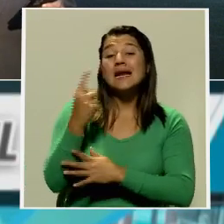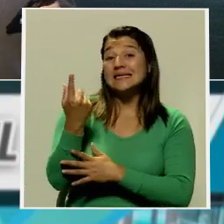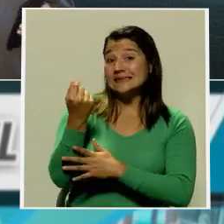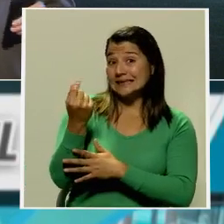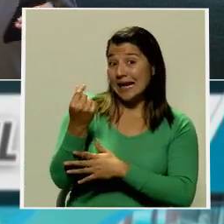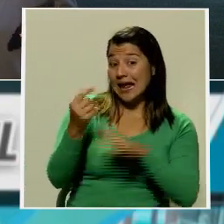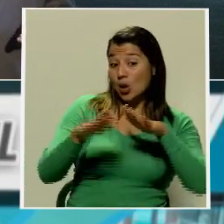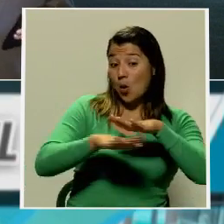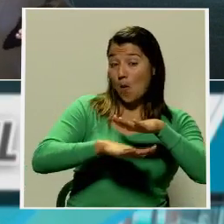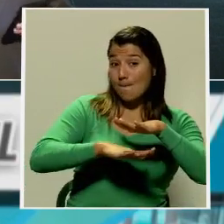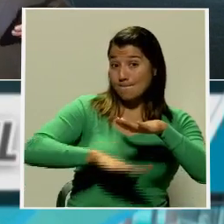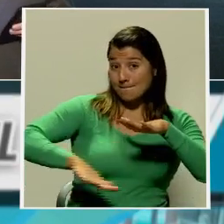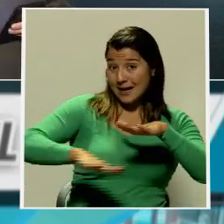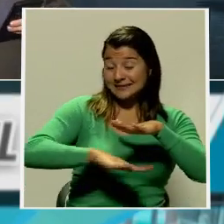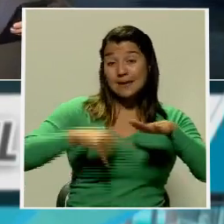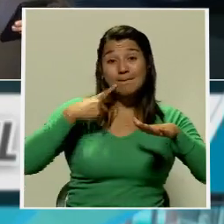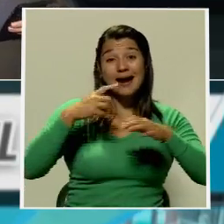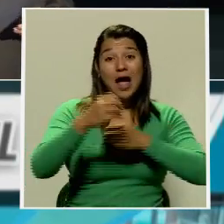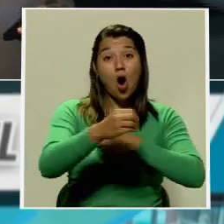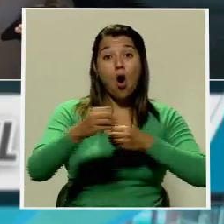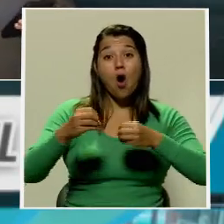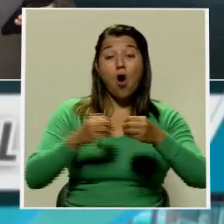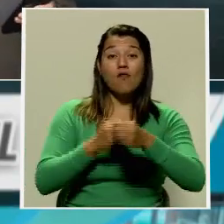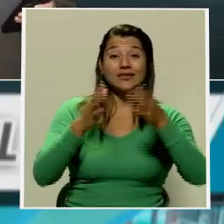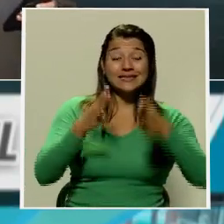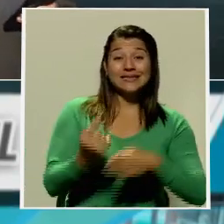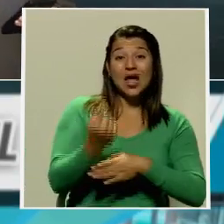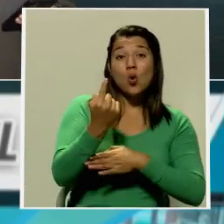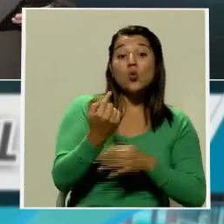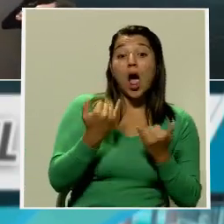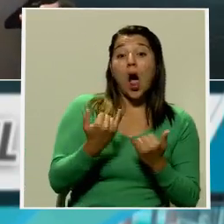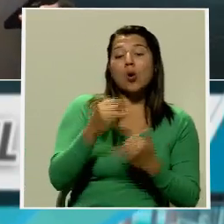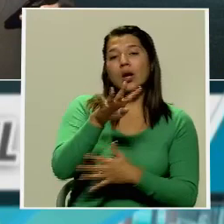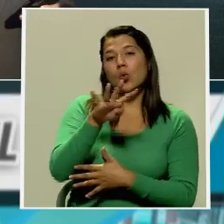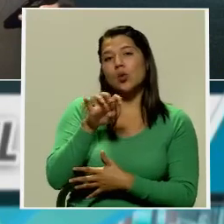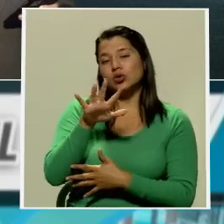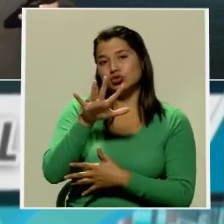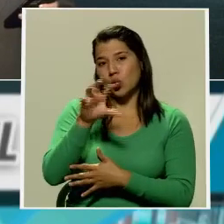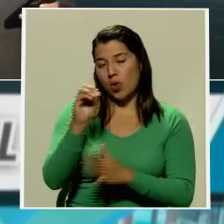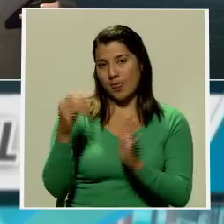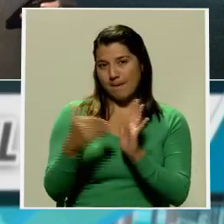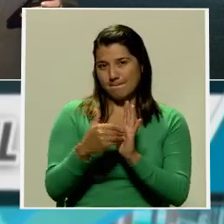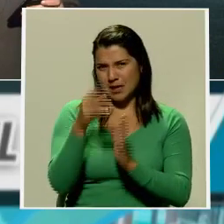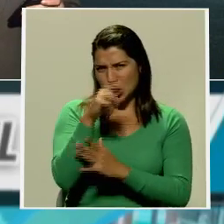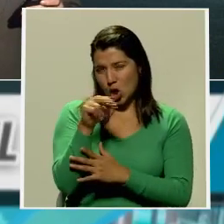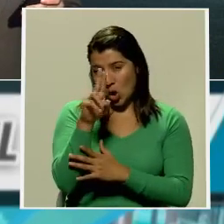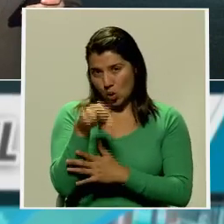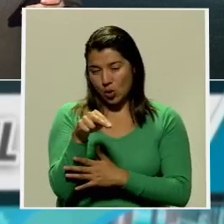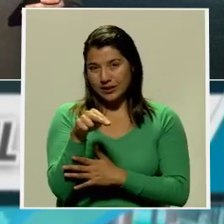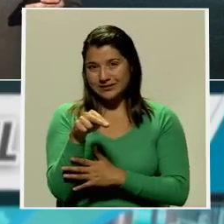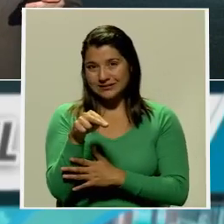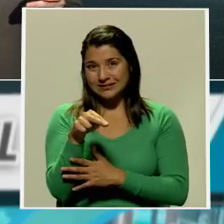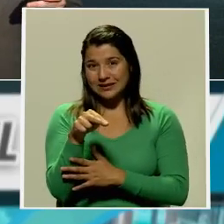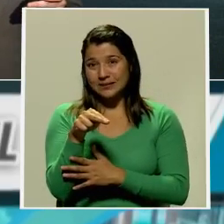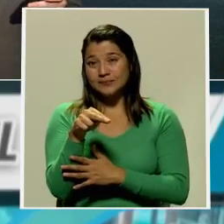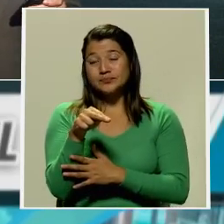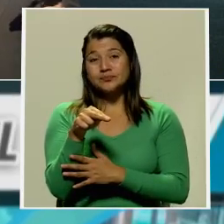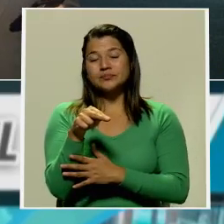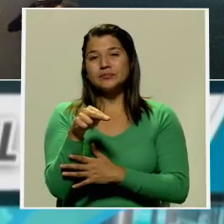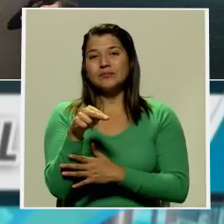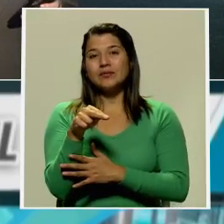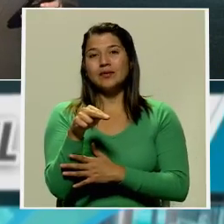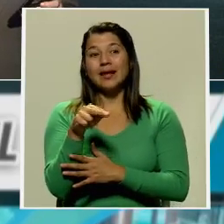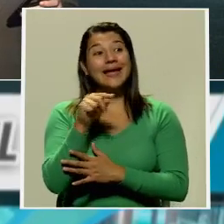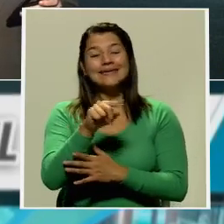Poder Judicial, que está en 450,000 colones y poquito más, con cargo al presupuesto nacional,